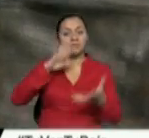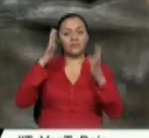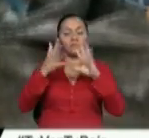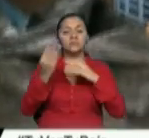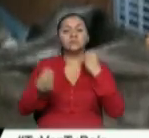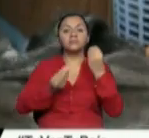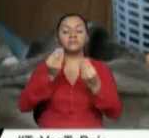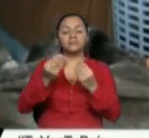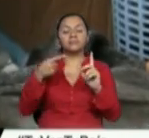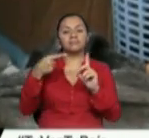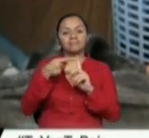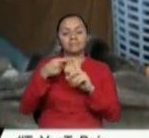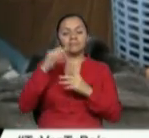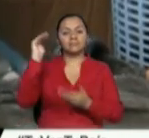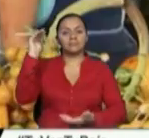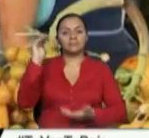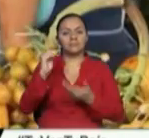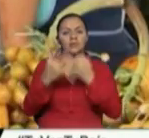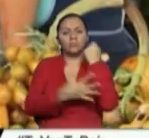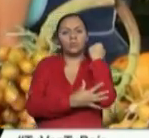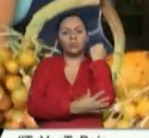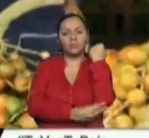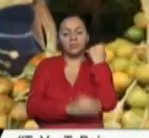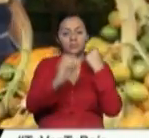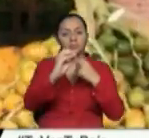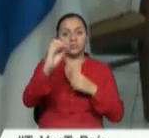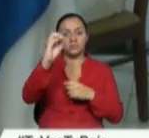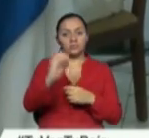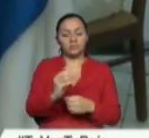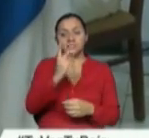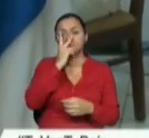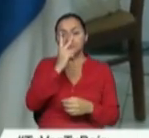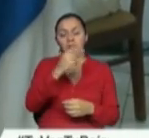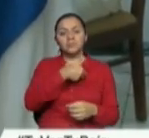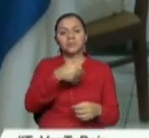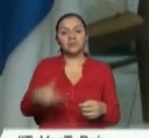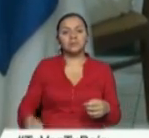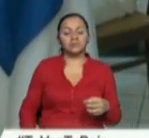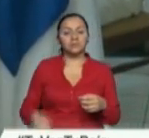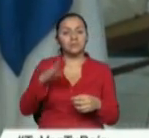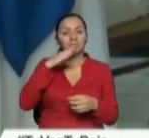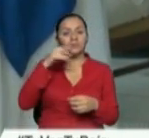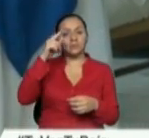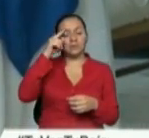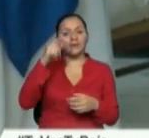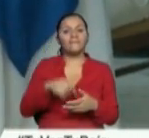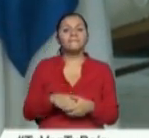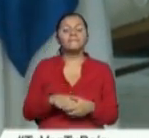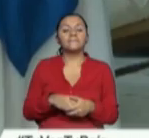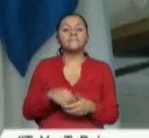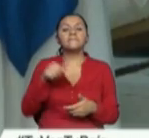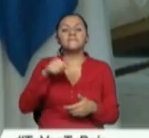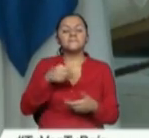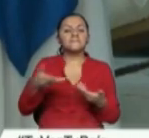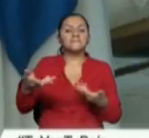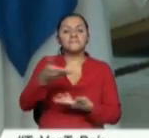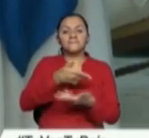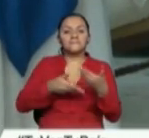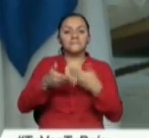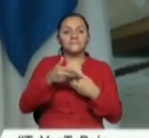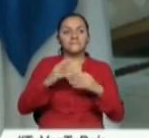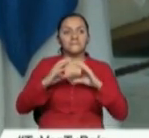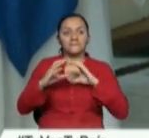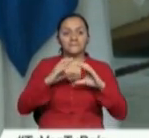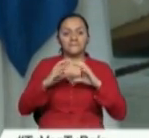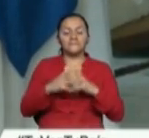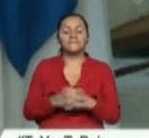ciudadana es la reducción de la pobreza así así lo manifestó el presidente de la república Rafael Correa durante su conversatorio con medios